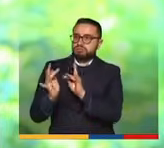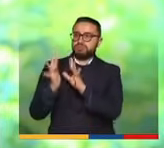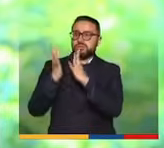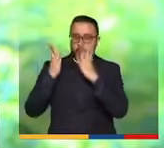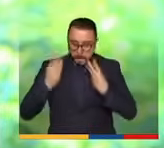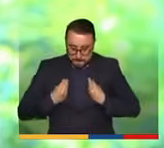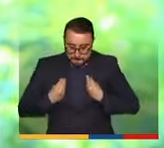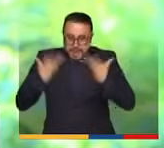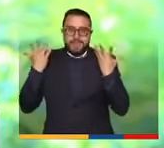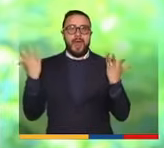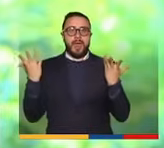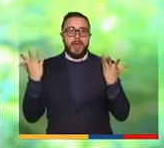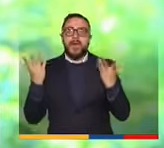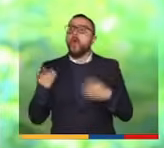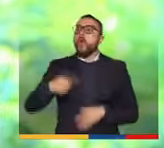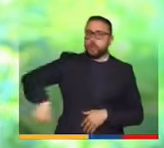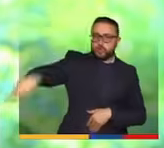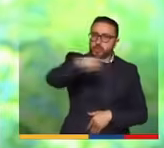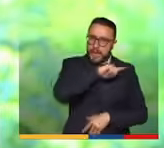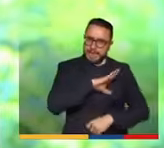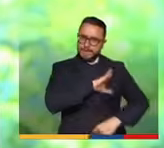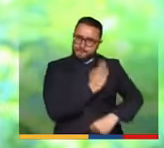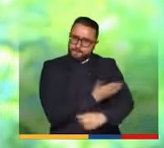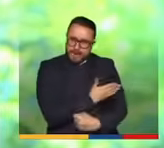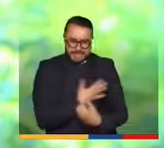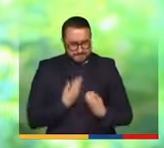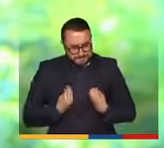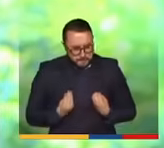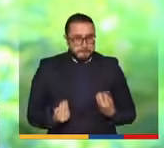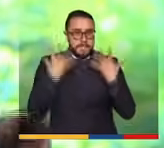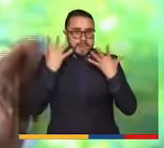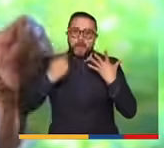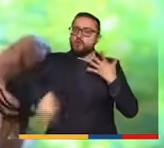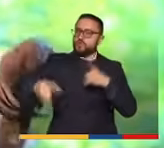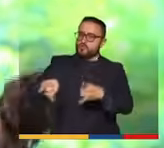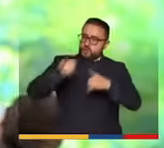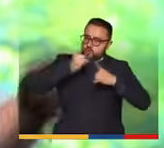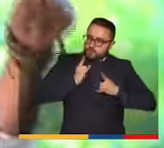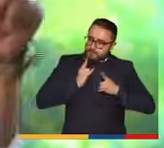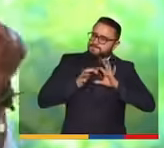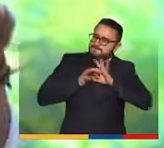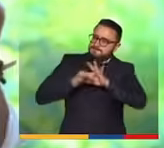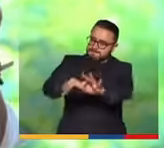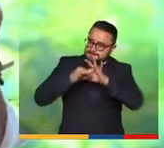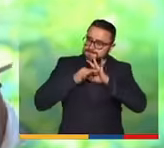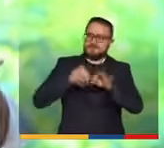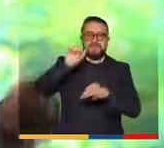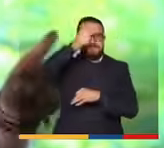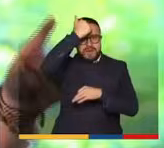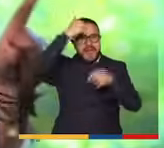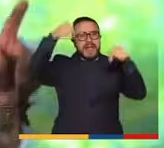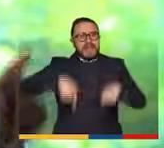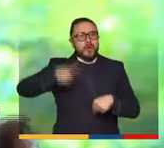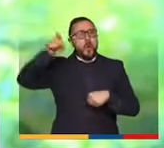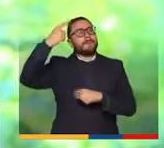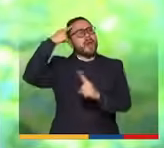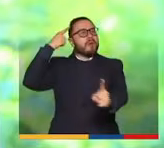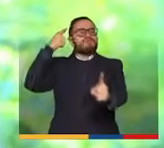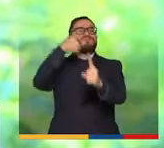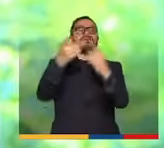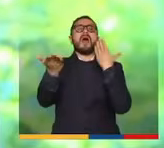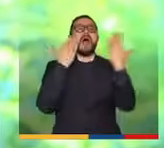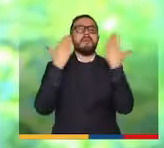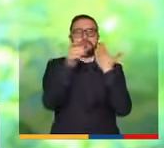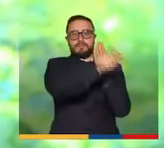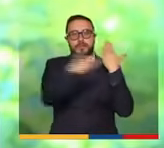y por tanto son nuestro aliado fundamental. Este es un gobierno para el campesinado.